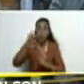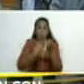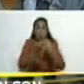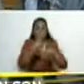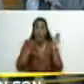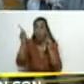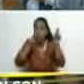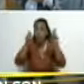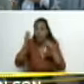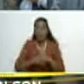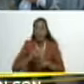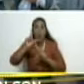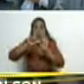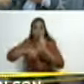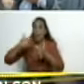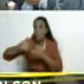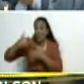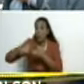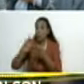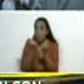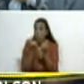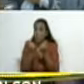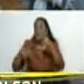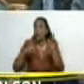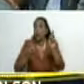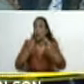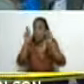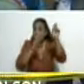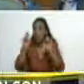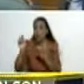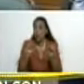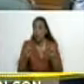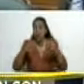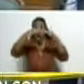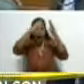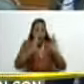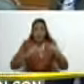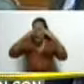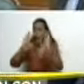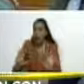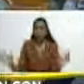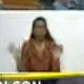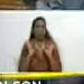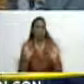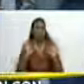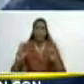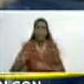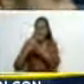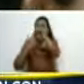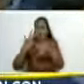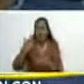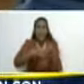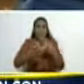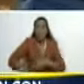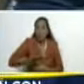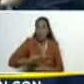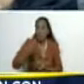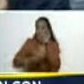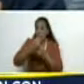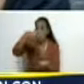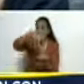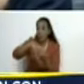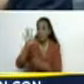y turismo. Después del petróleo y comercio, construcción e inmobiliario, el turismo es considerado como el tercer sector de importancia en la economía de